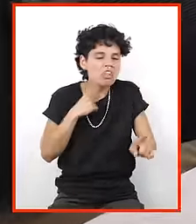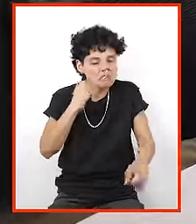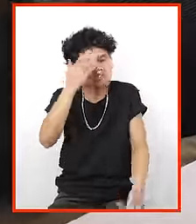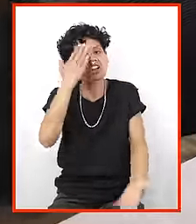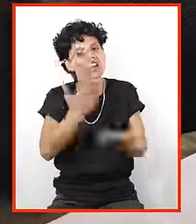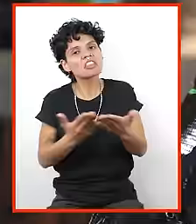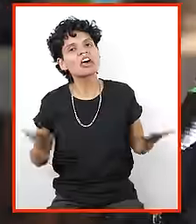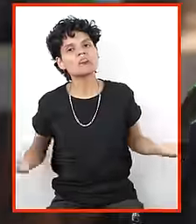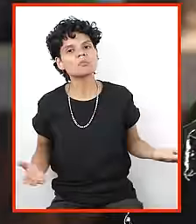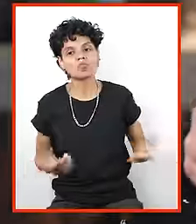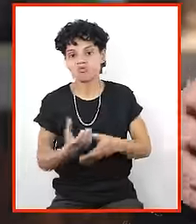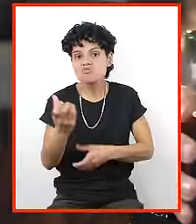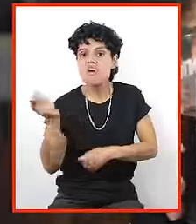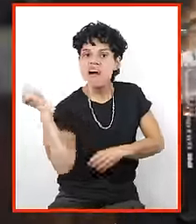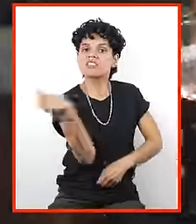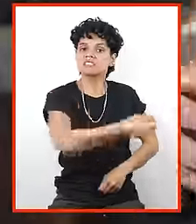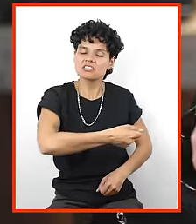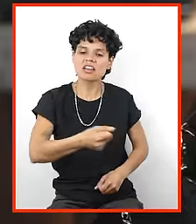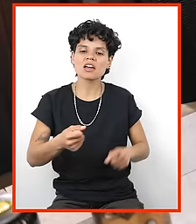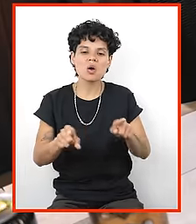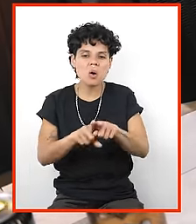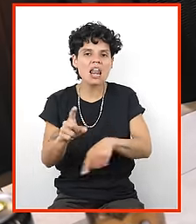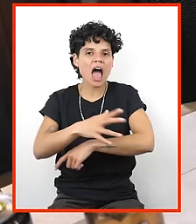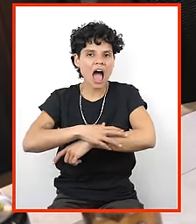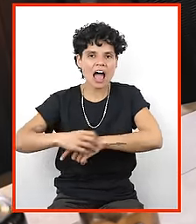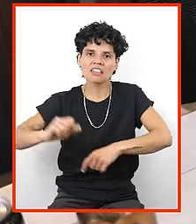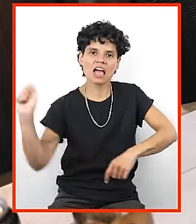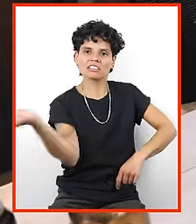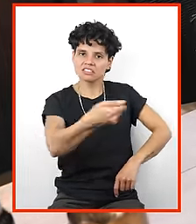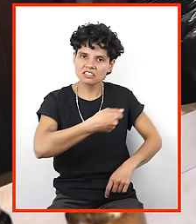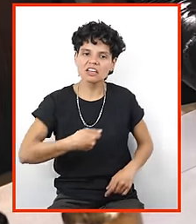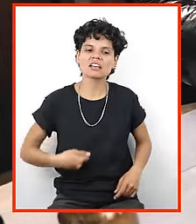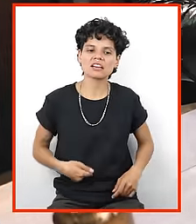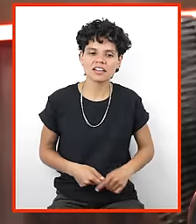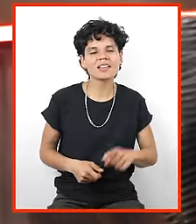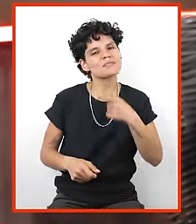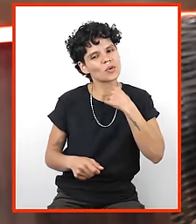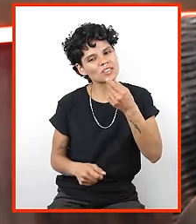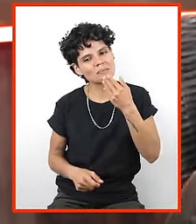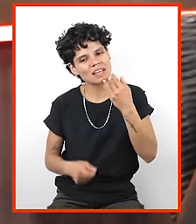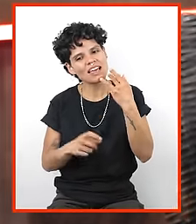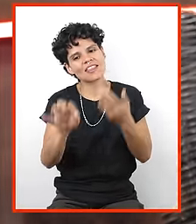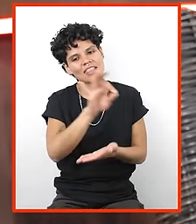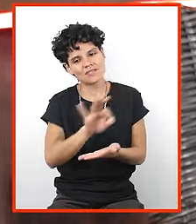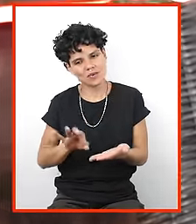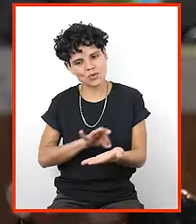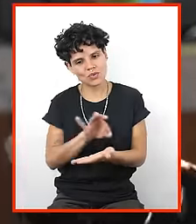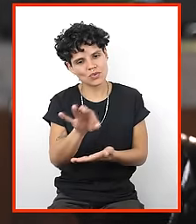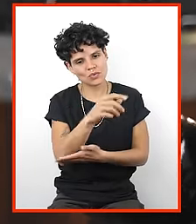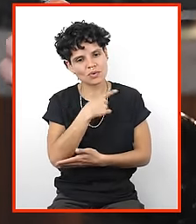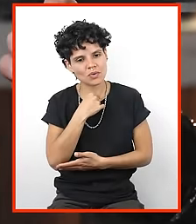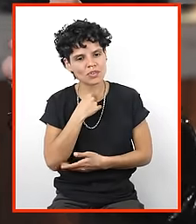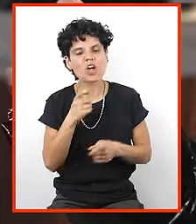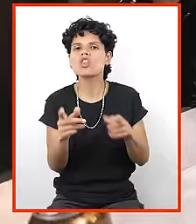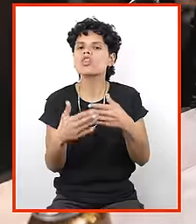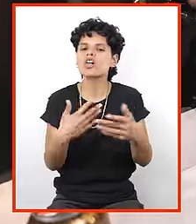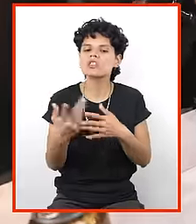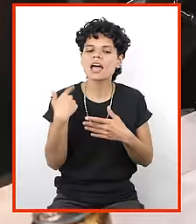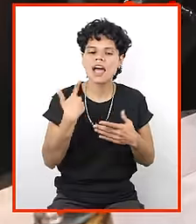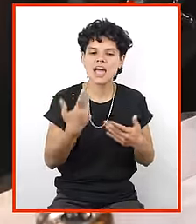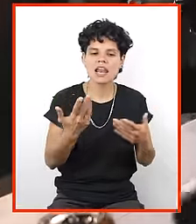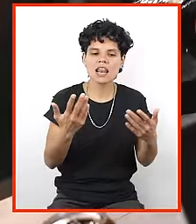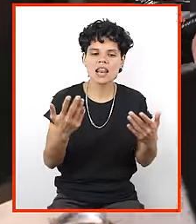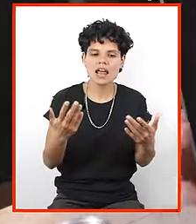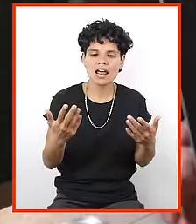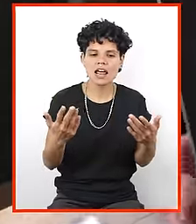cosas. Hay que enfrentarla. Y con hacha se enfrenta como gata chera. Oye, una gata chera. Me gusta cómo dibujas. Ah, me encanta. Sí. ¿Tenemos el autorretrato, no? Mira,